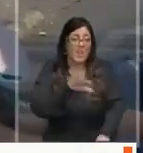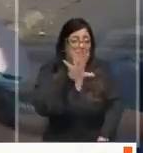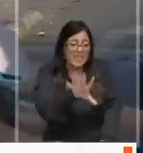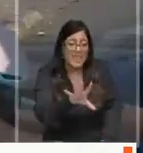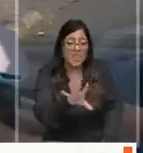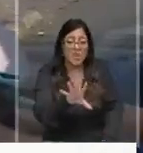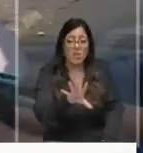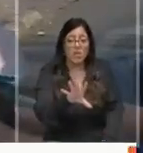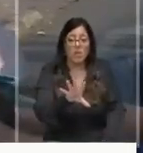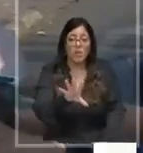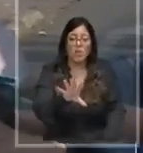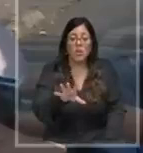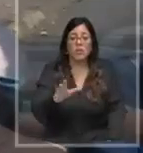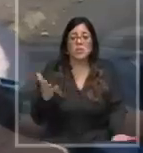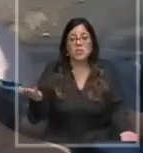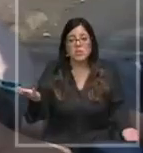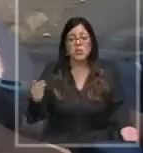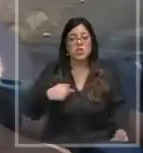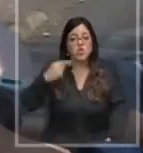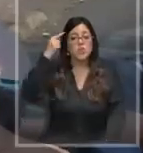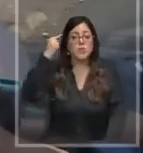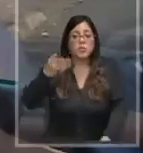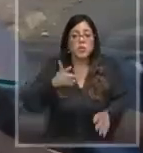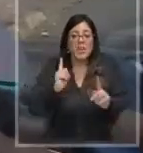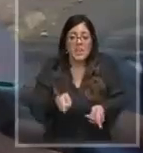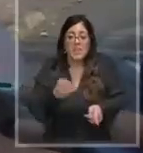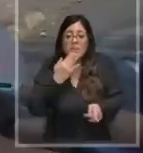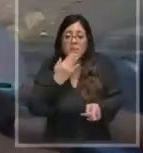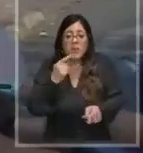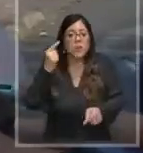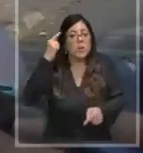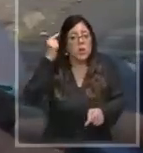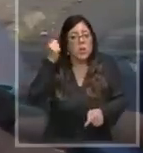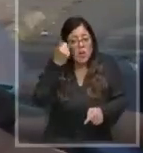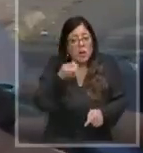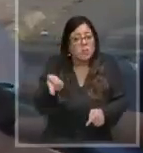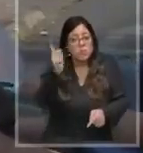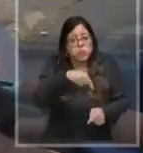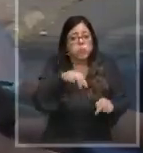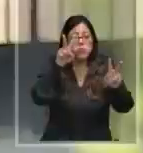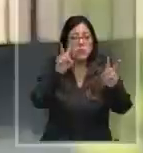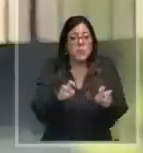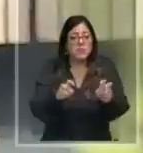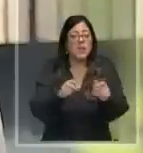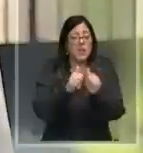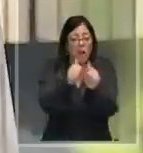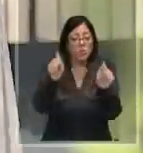hubo todo el año pasado. Entonces, yo creo que debiera haber una reconsideración de estos antecedentes de parte de las autoridades. La policía de investigación.